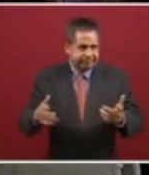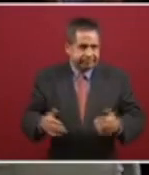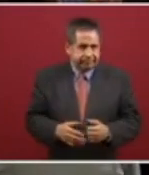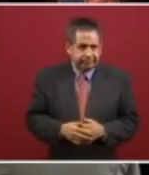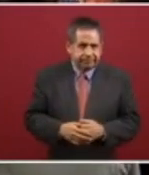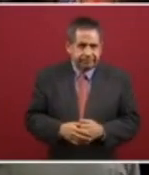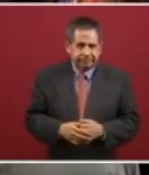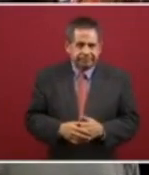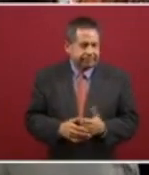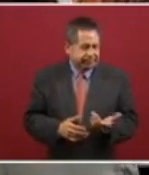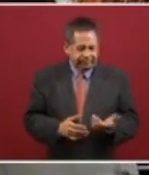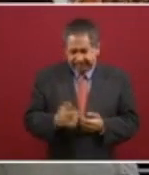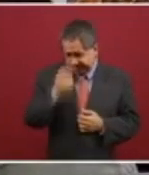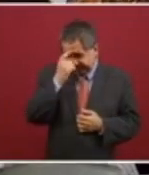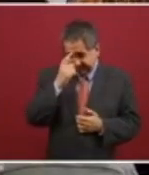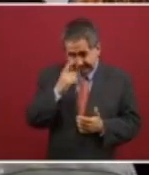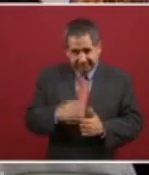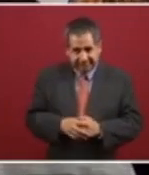Pues están